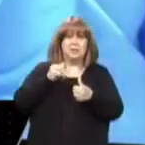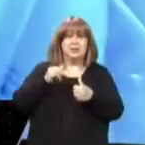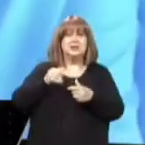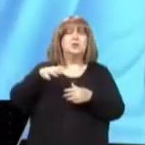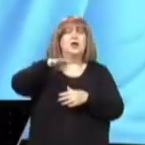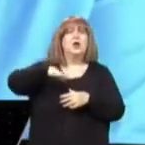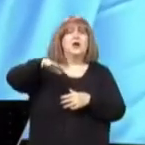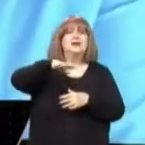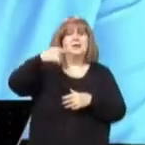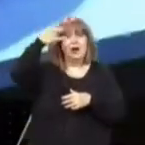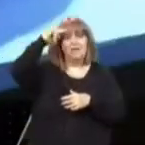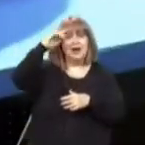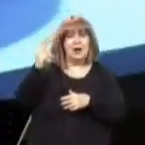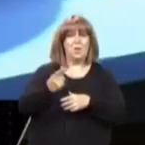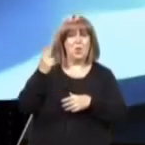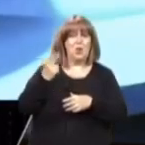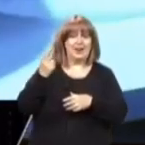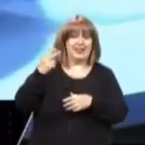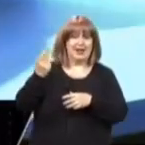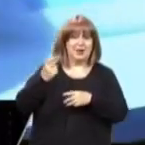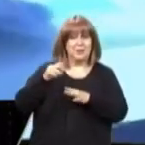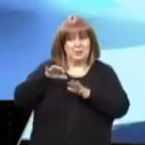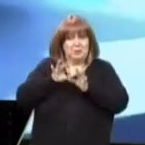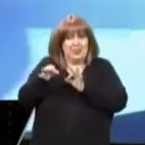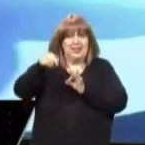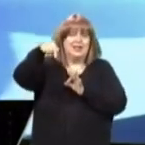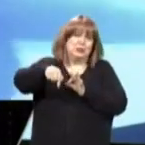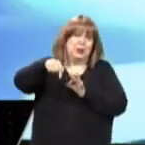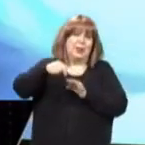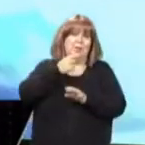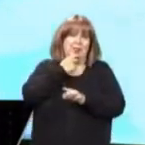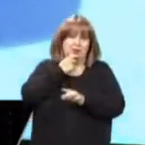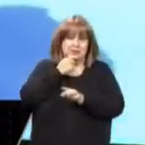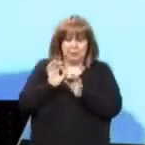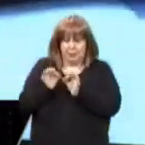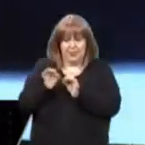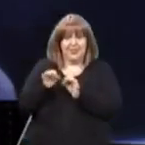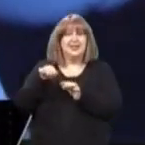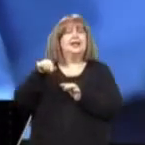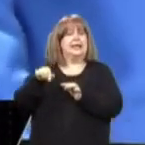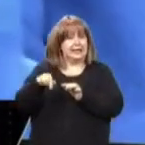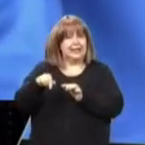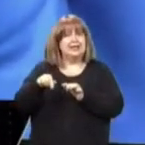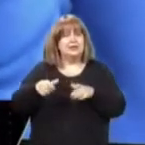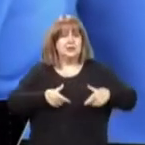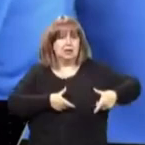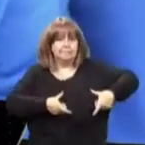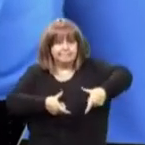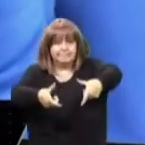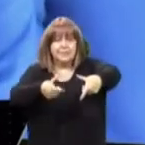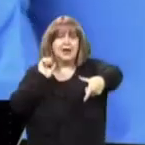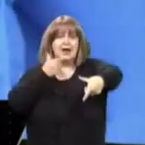principios del año pasado. Bueno, ese es el temor. ¿Quién puede asegurar que una obra pública se haga en plazo? Y yo diría que hoy